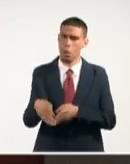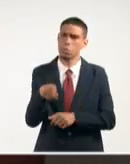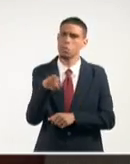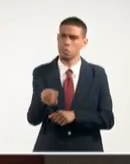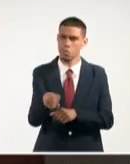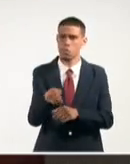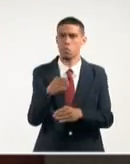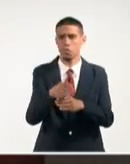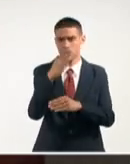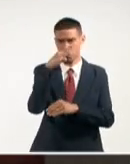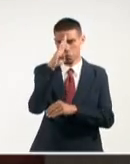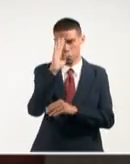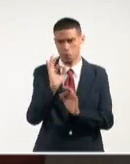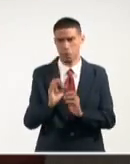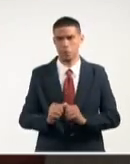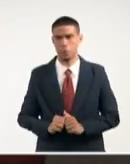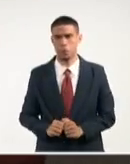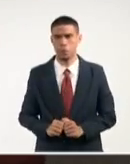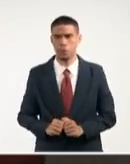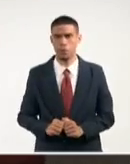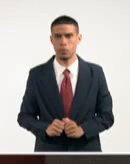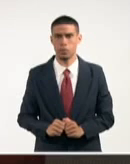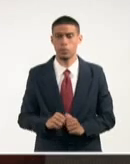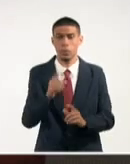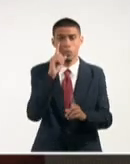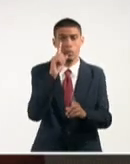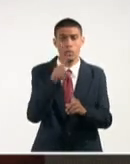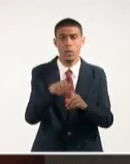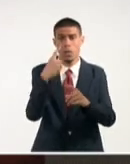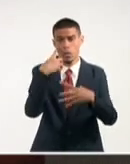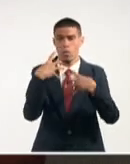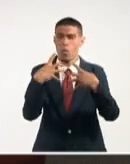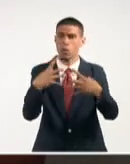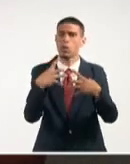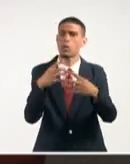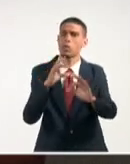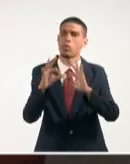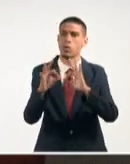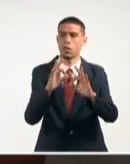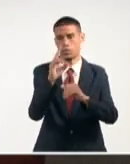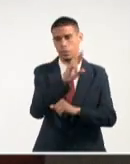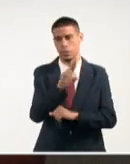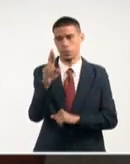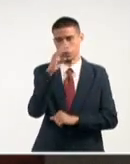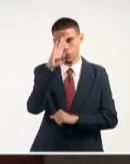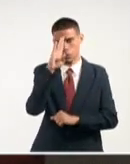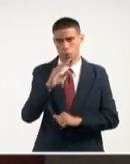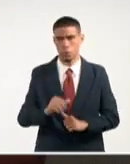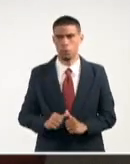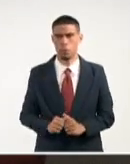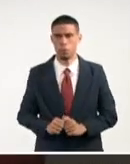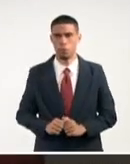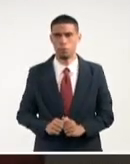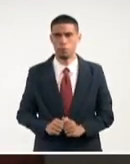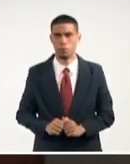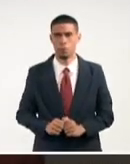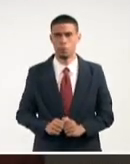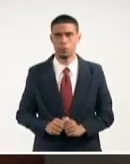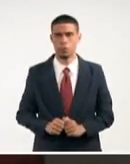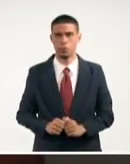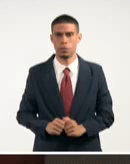de alcanzar y preservar la independencia de la patria. Nos